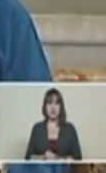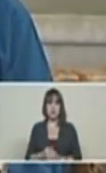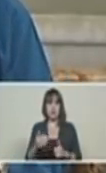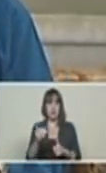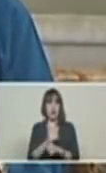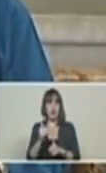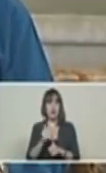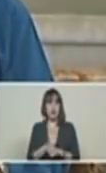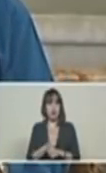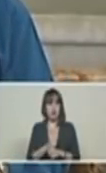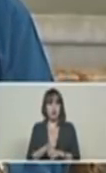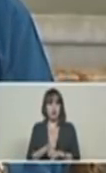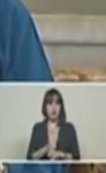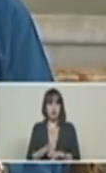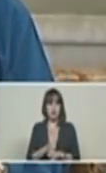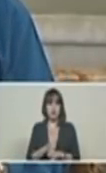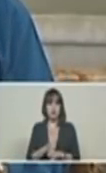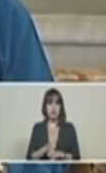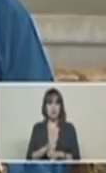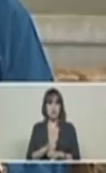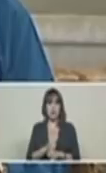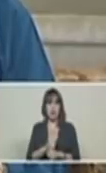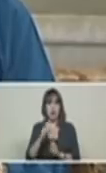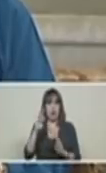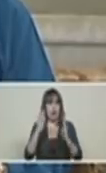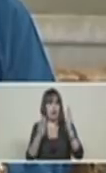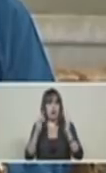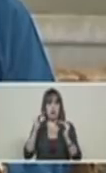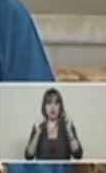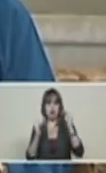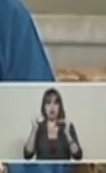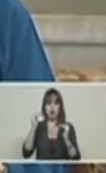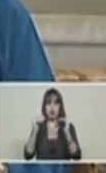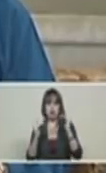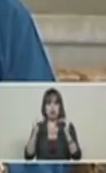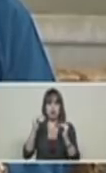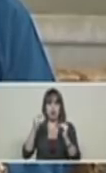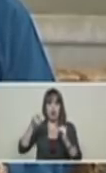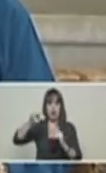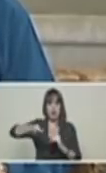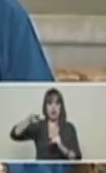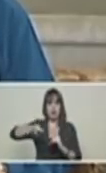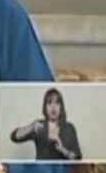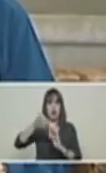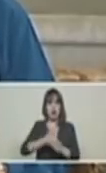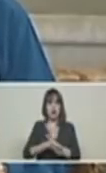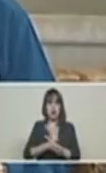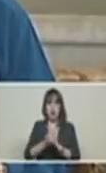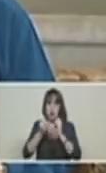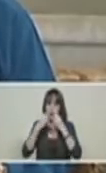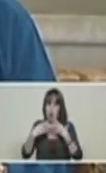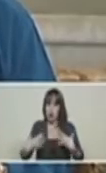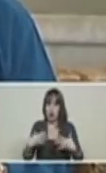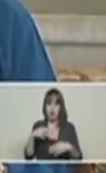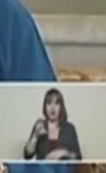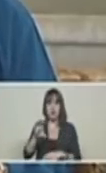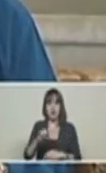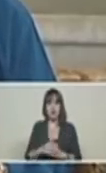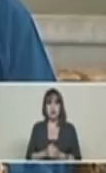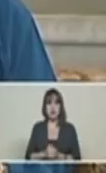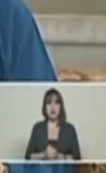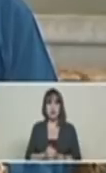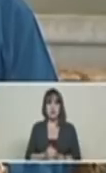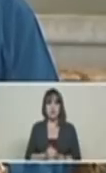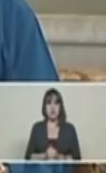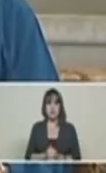un equilibrio fiscal, tributario virtuoso para el país.